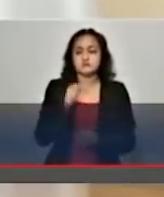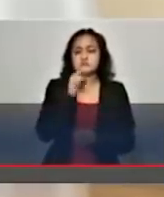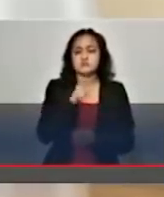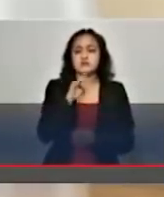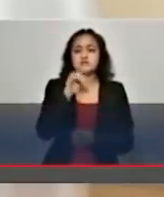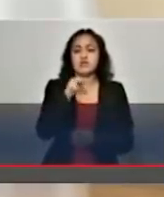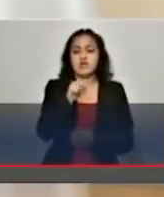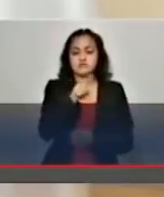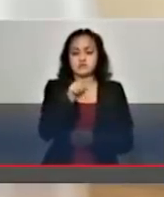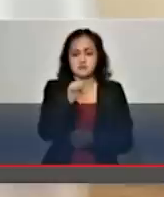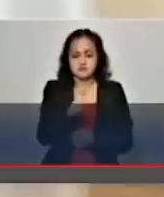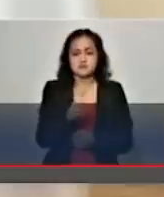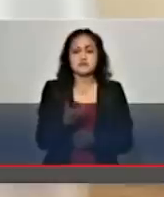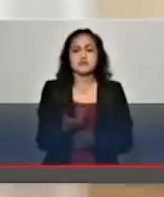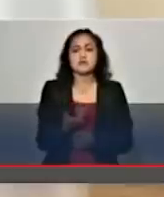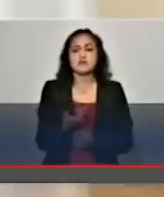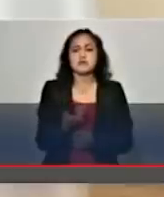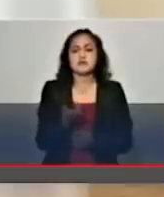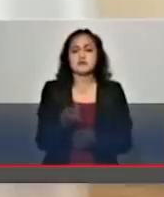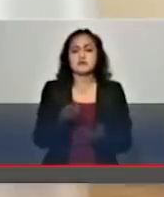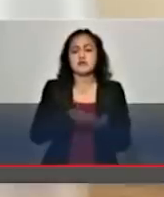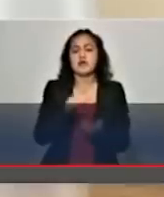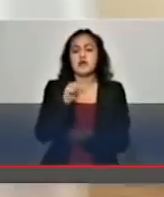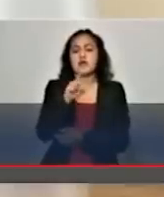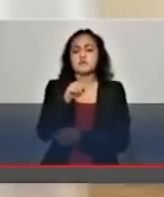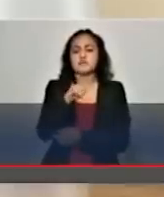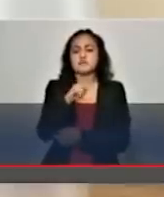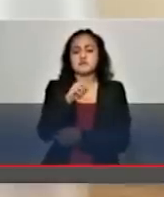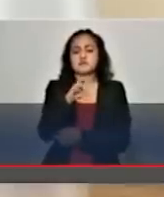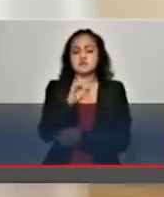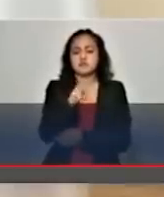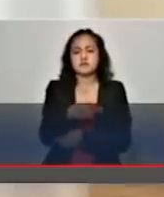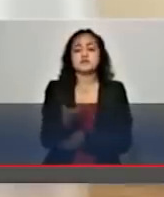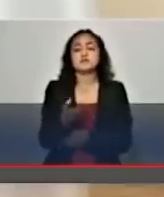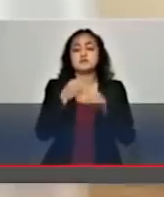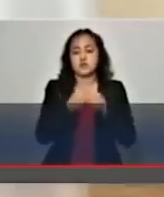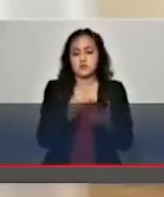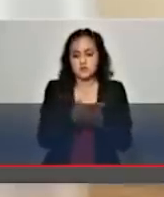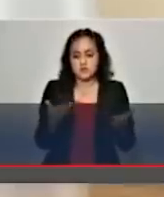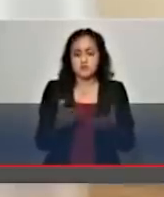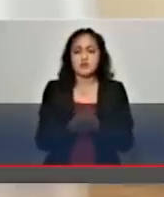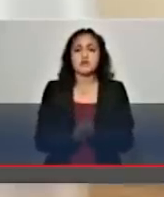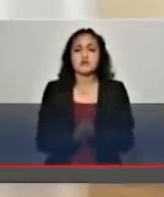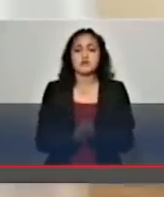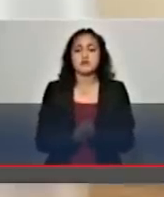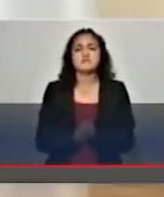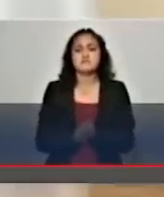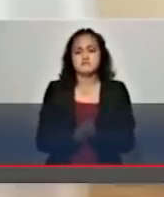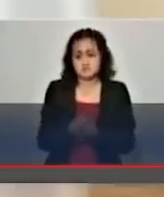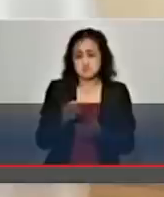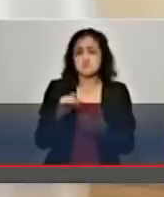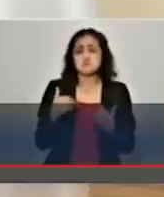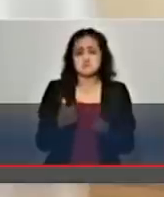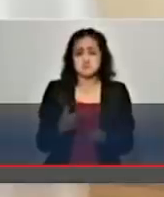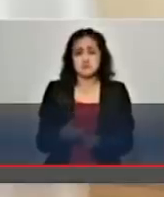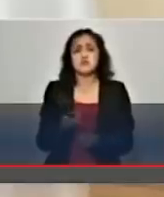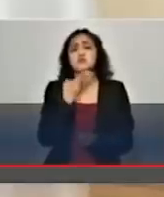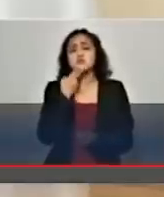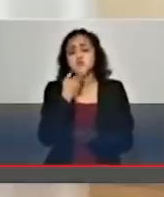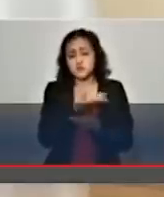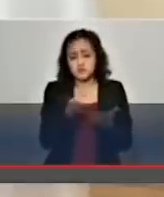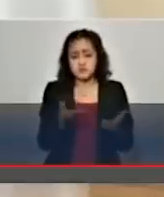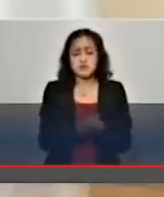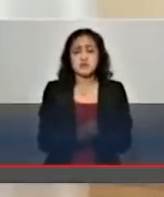finanzas administración seguridad pública función